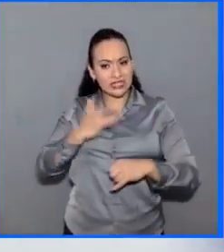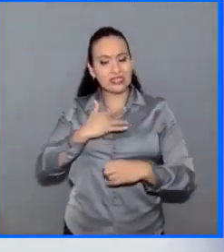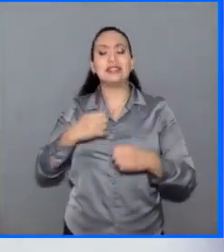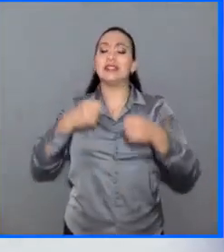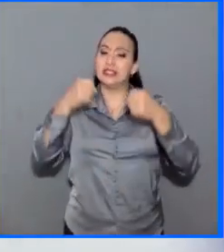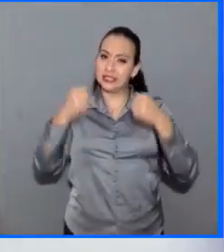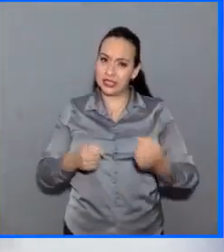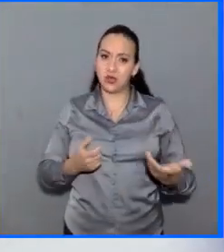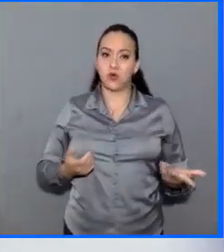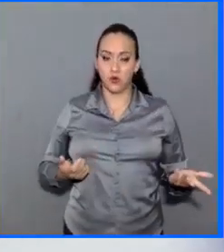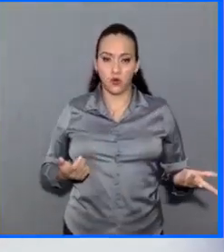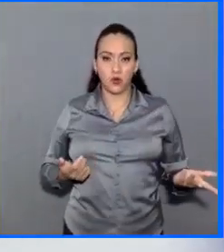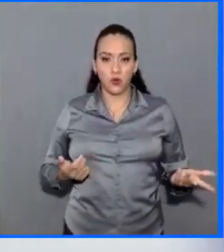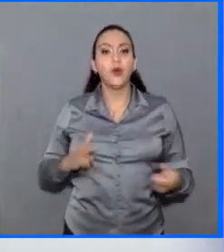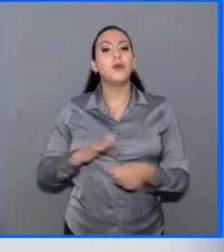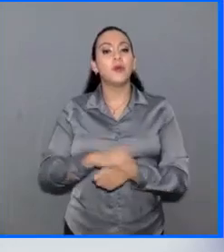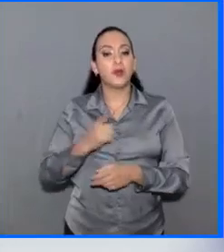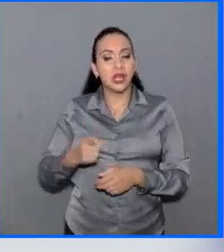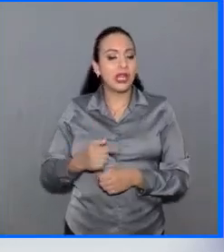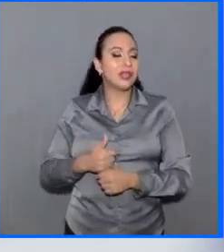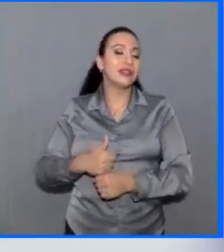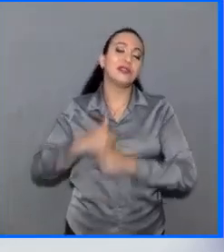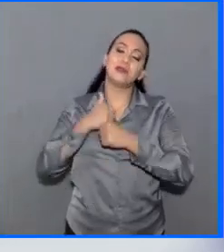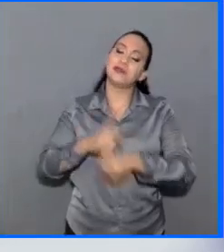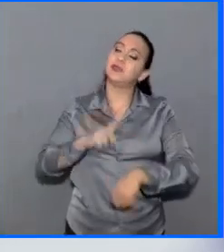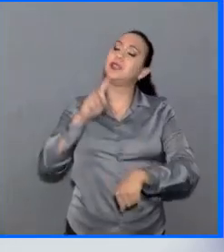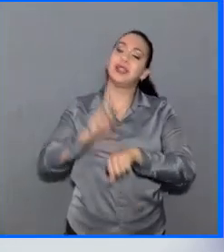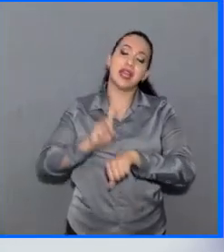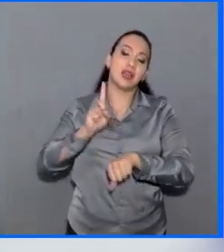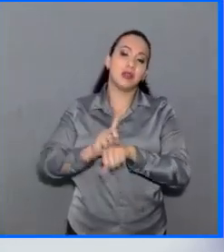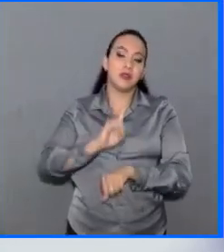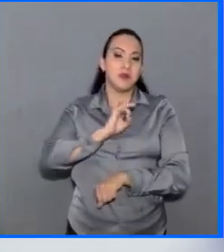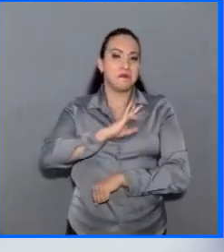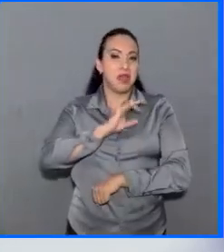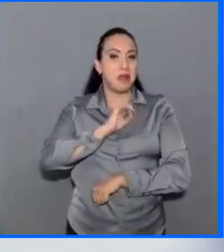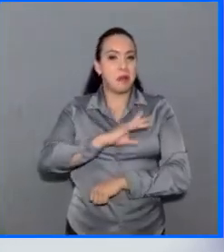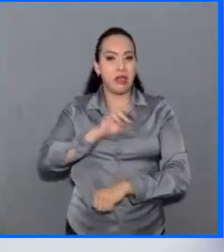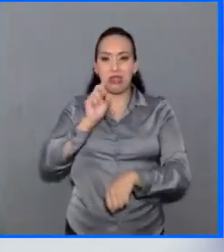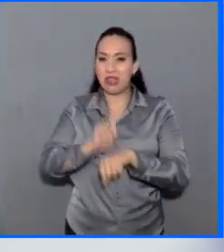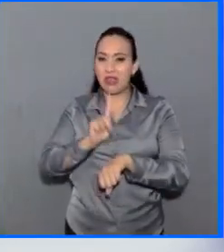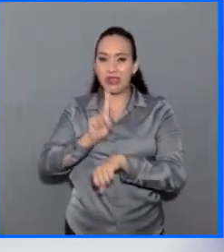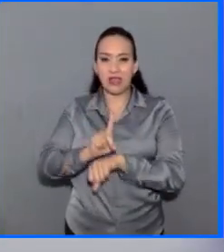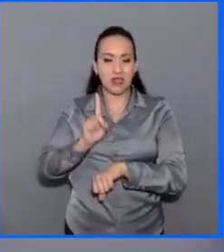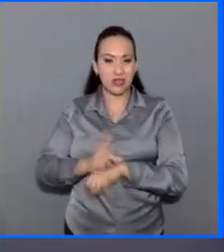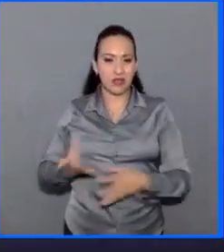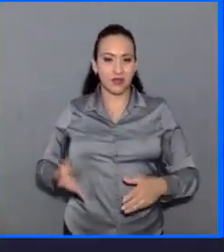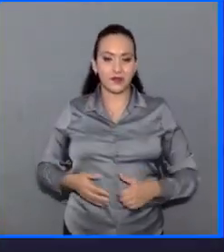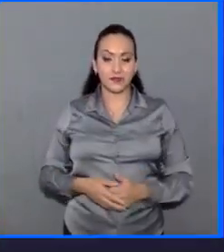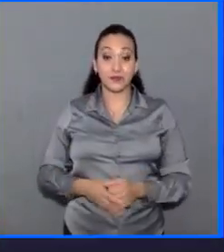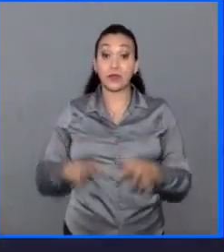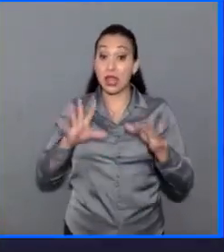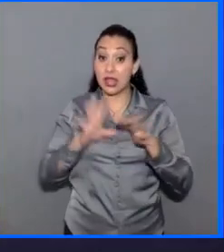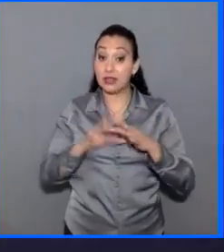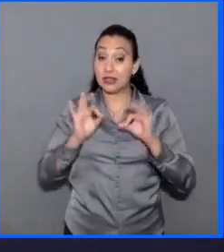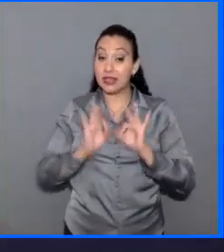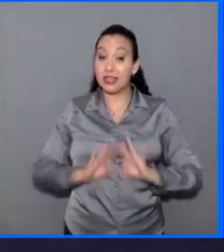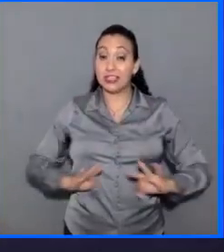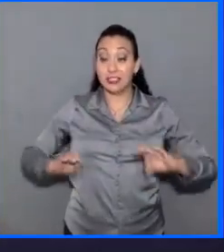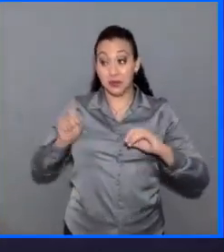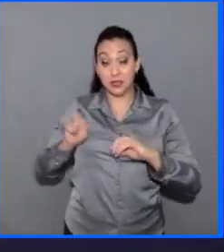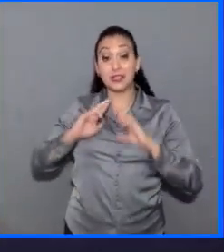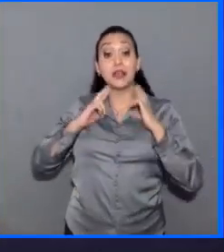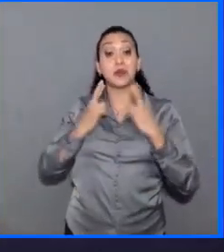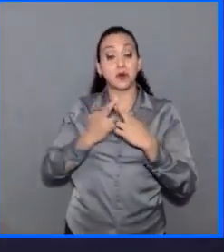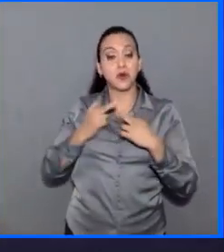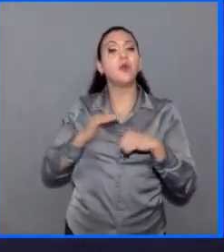que están, diríamos, inmersos en ese tema. Destacaron la importancia de la cumbre para generar redes de apoyo